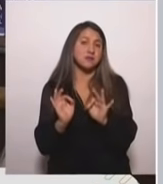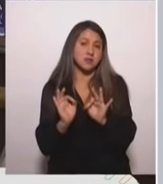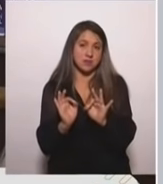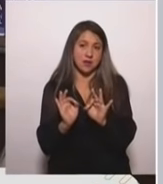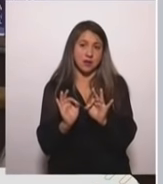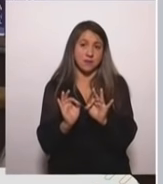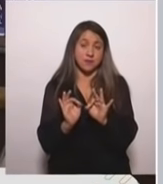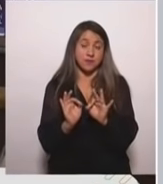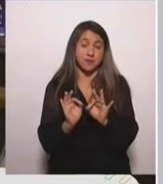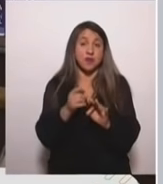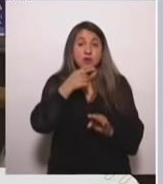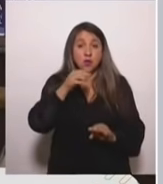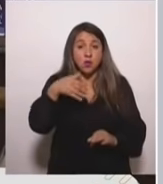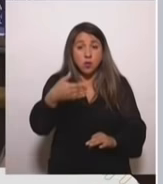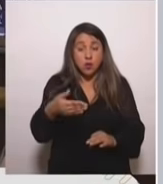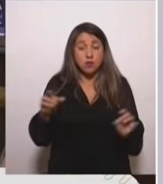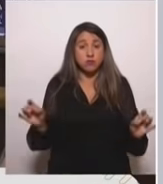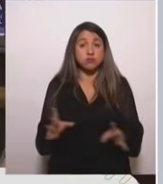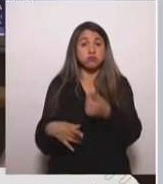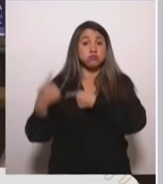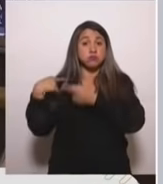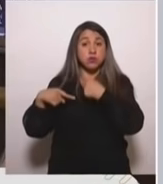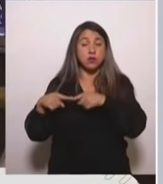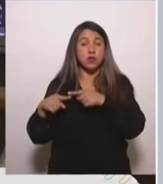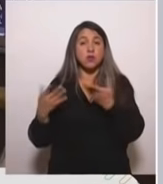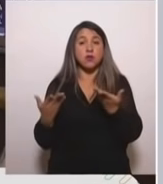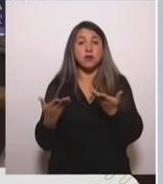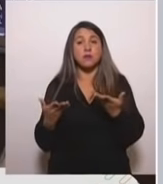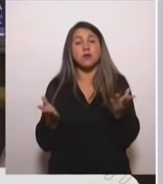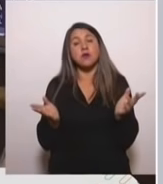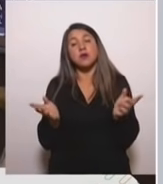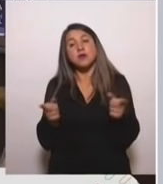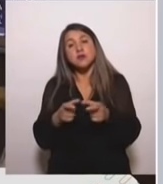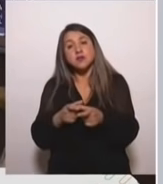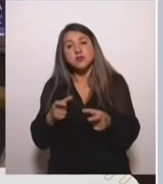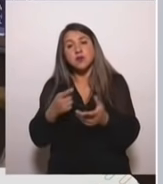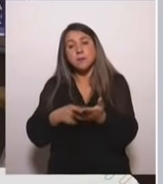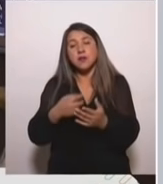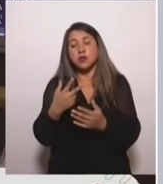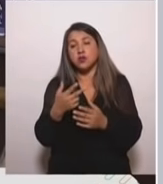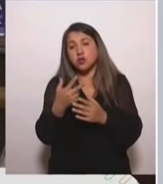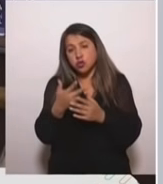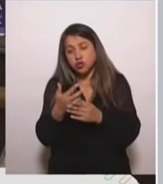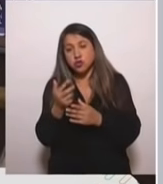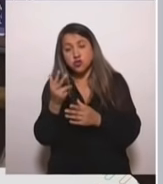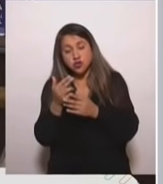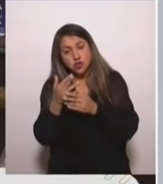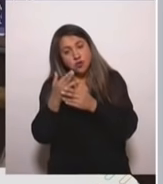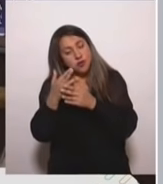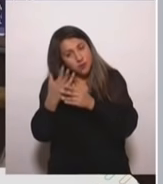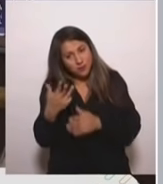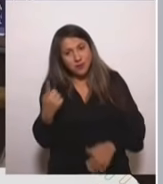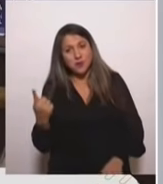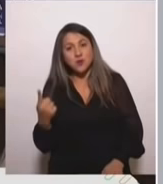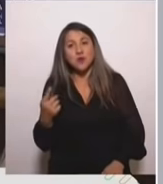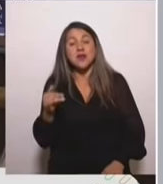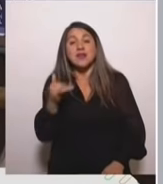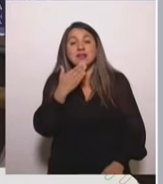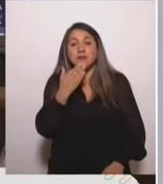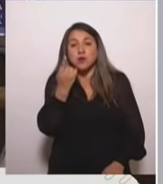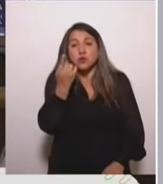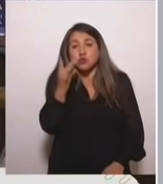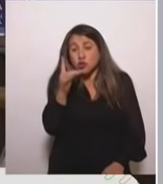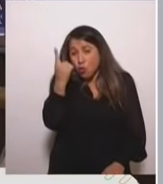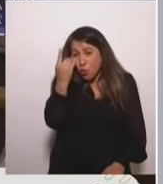en materias administrativas y financieras y también, por supuesto, en materias de funcionamiento interno. Por lo tanto, yo ahí veo una luz